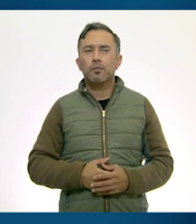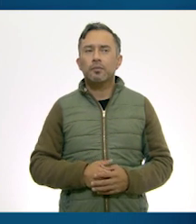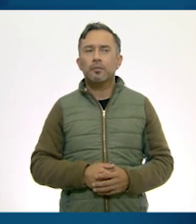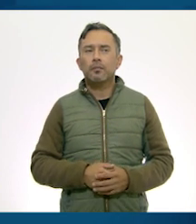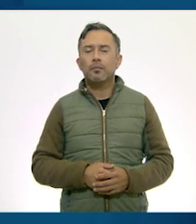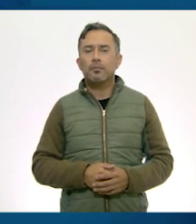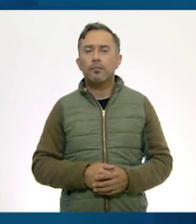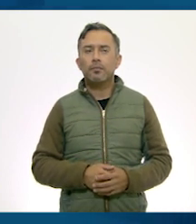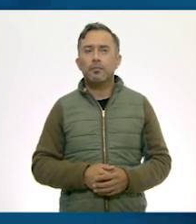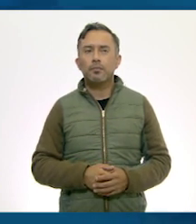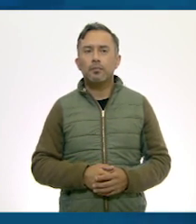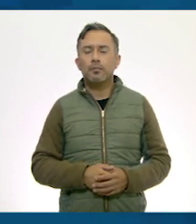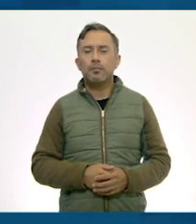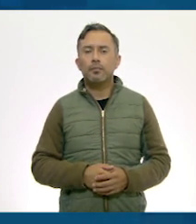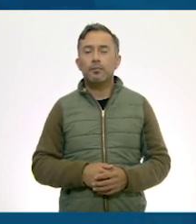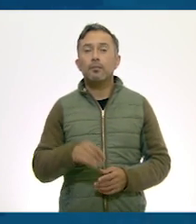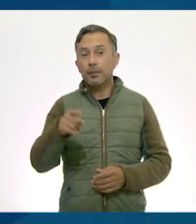la